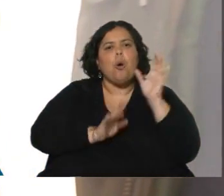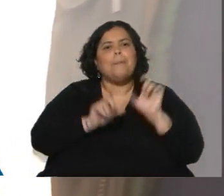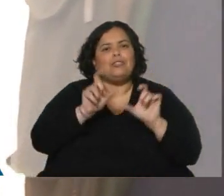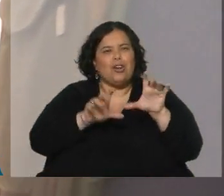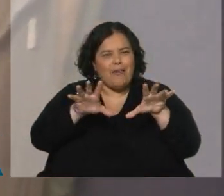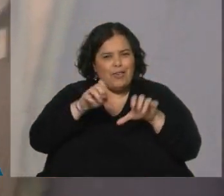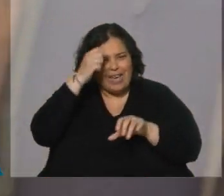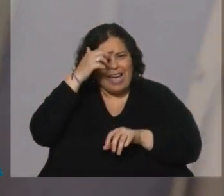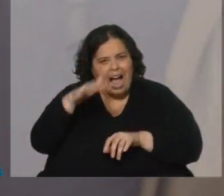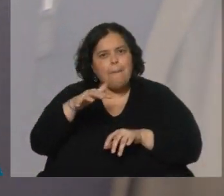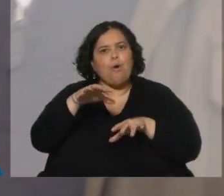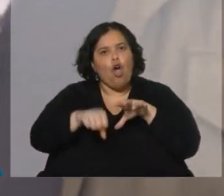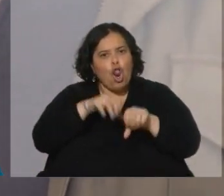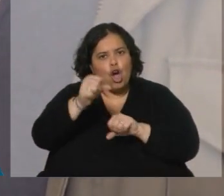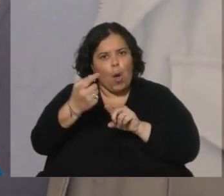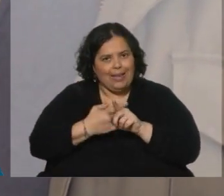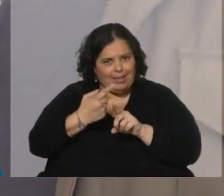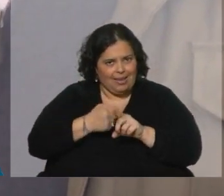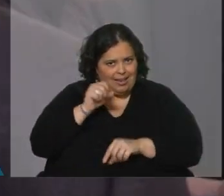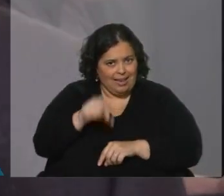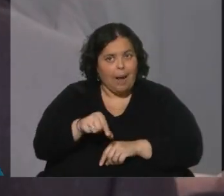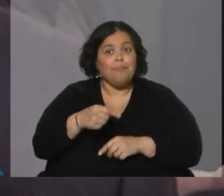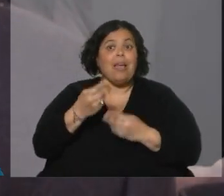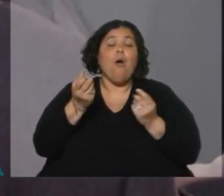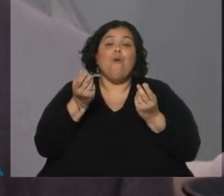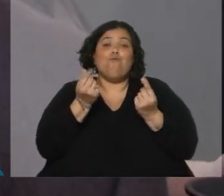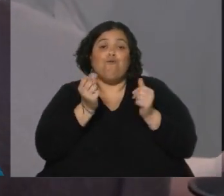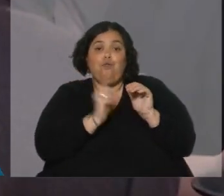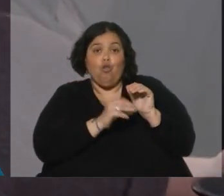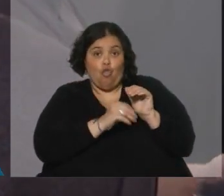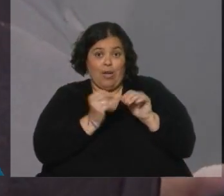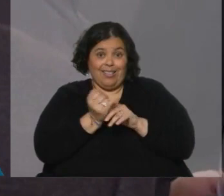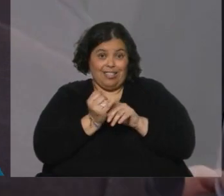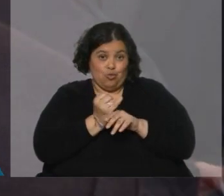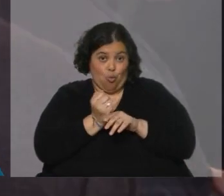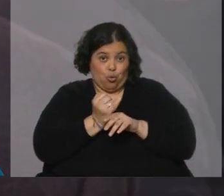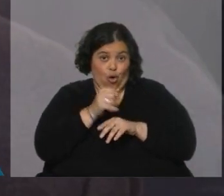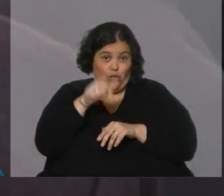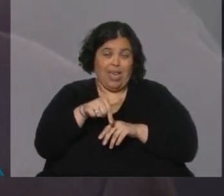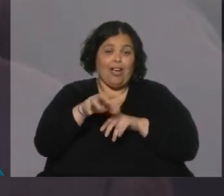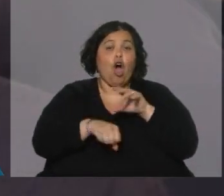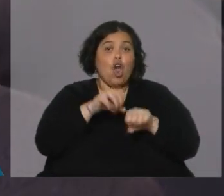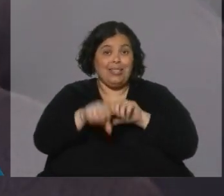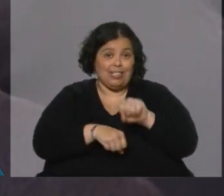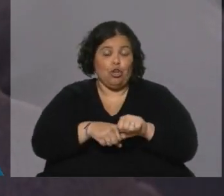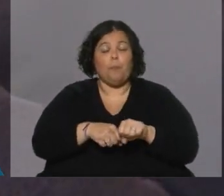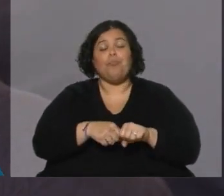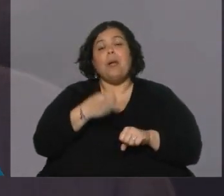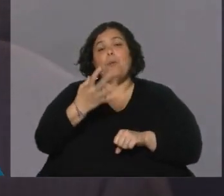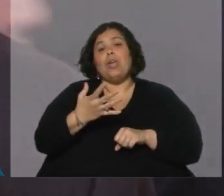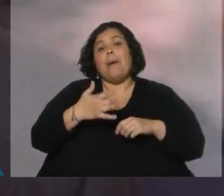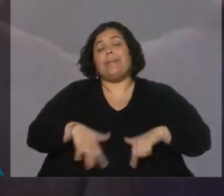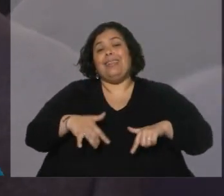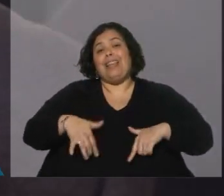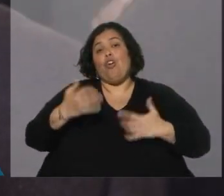manejando justo fondos que son del instituto porque nosotros en el en el fondo en el Ministerio de economía